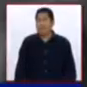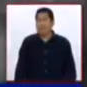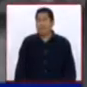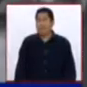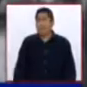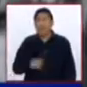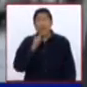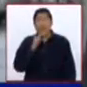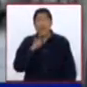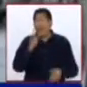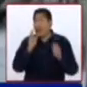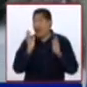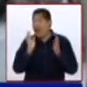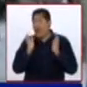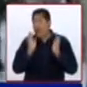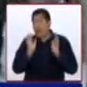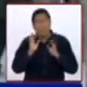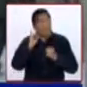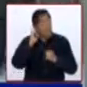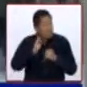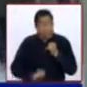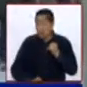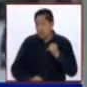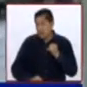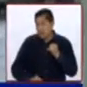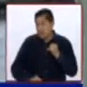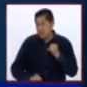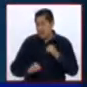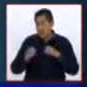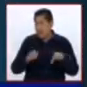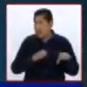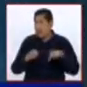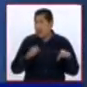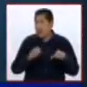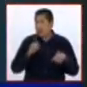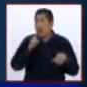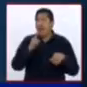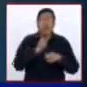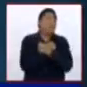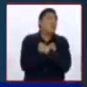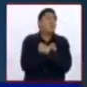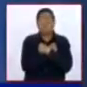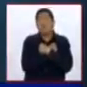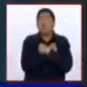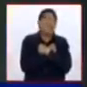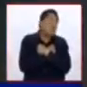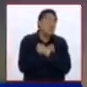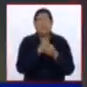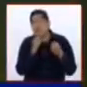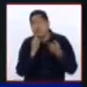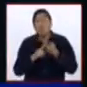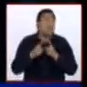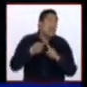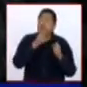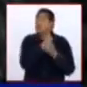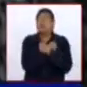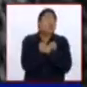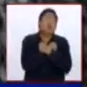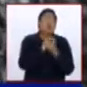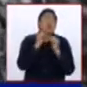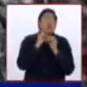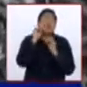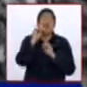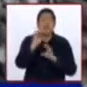Pero ella es la que graba y la que habla. Esa es la última publicación que ella hace. Las amo, las amo, las amo.